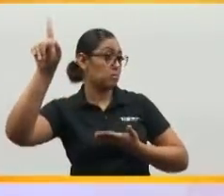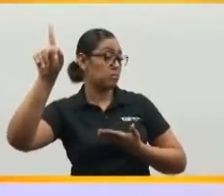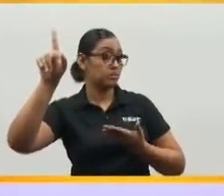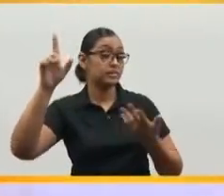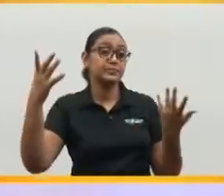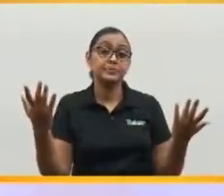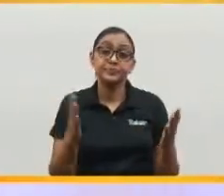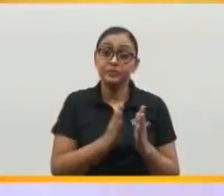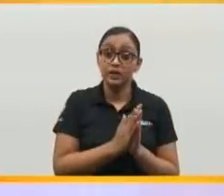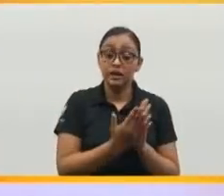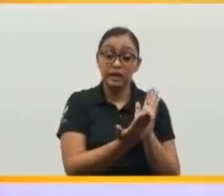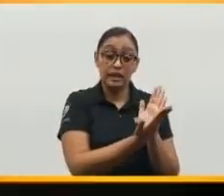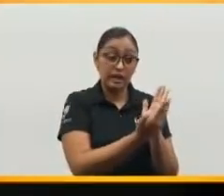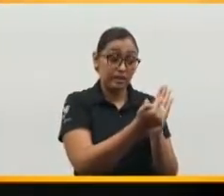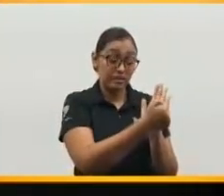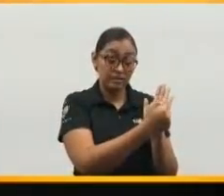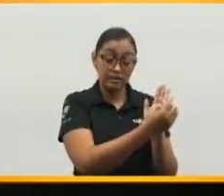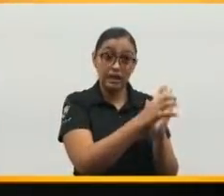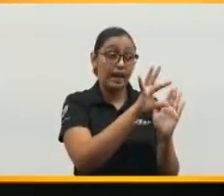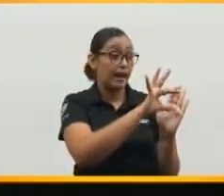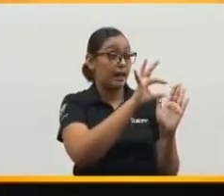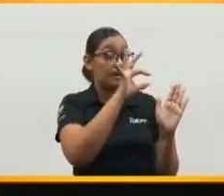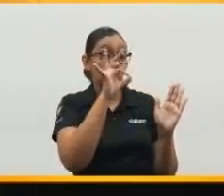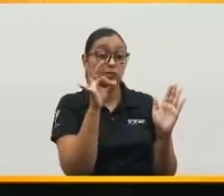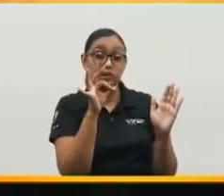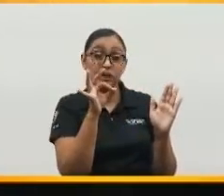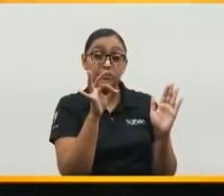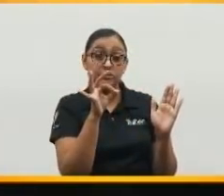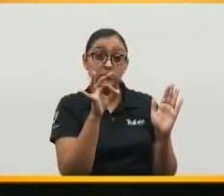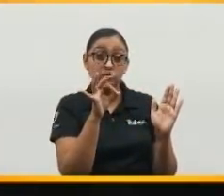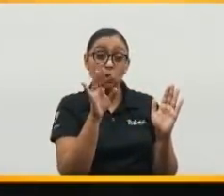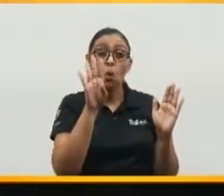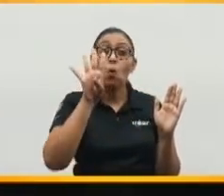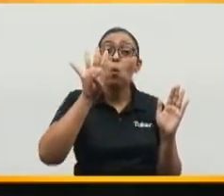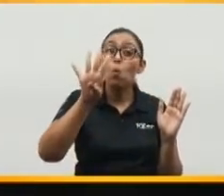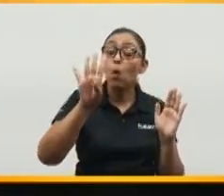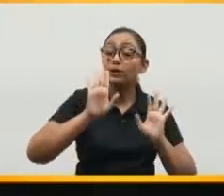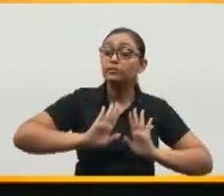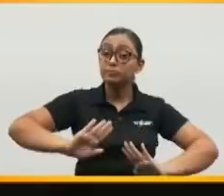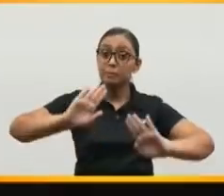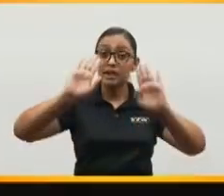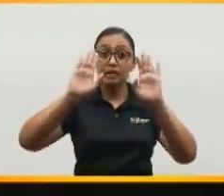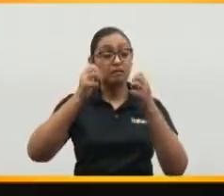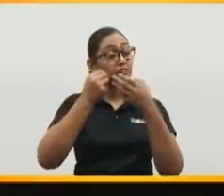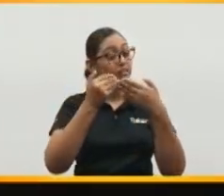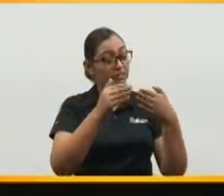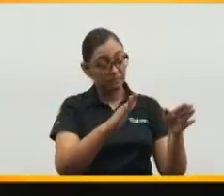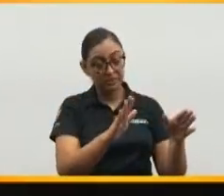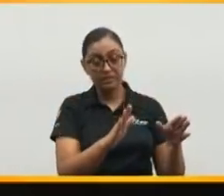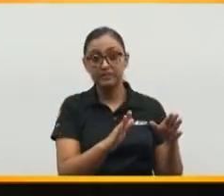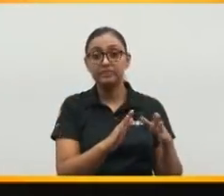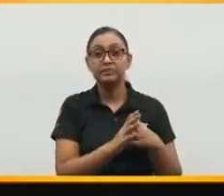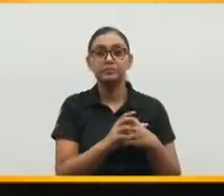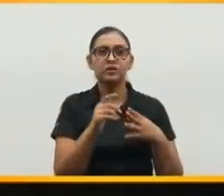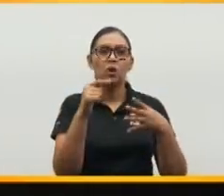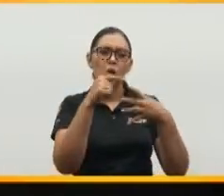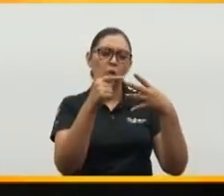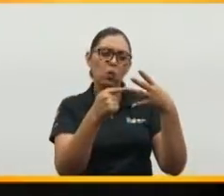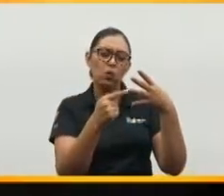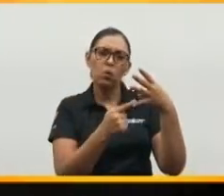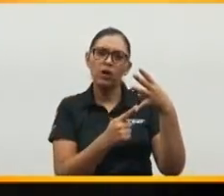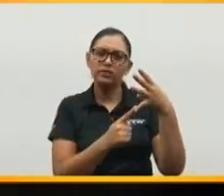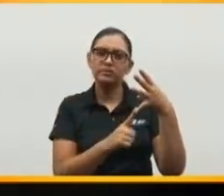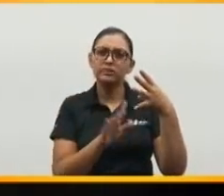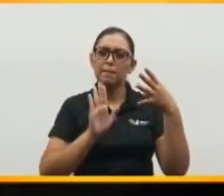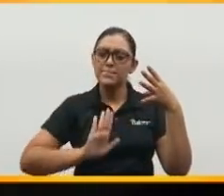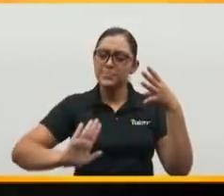de Marcos encontramos en una sola chorrerita 4 milagros diferentes. Los cuatro milagros que encontramos en esta sección del